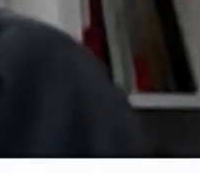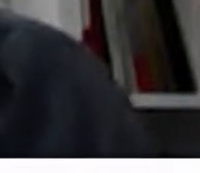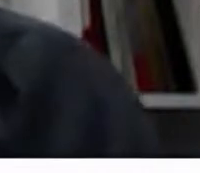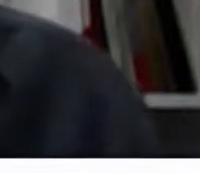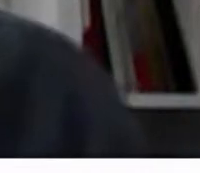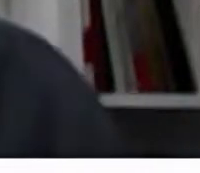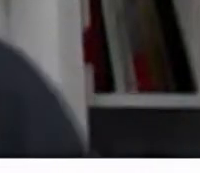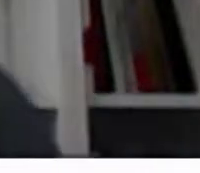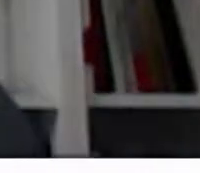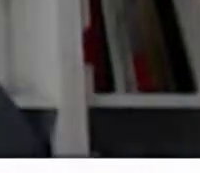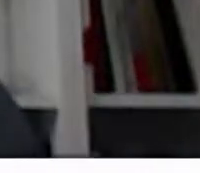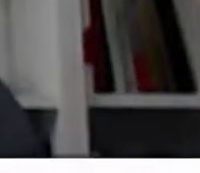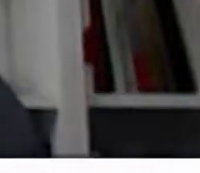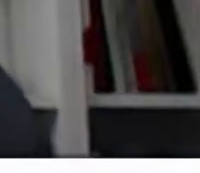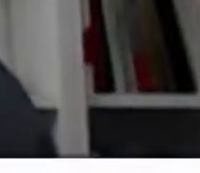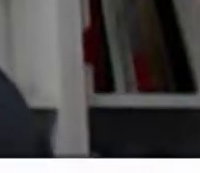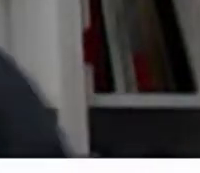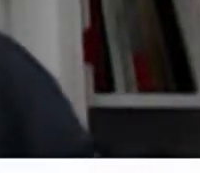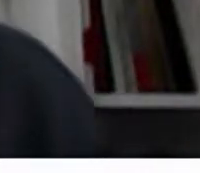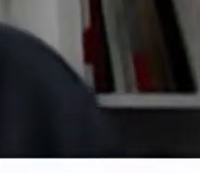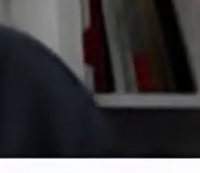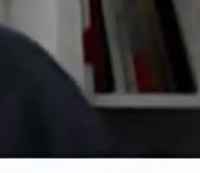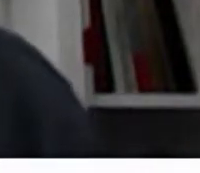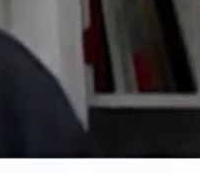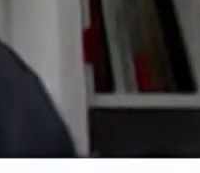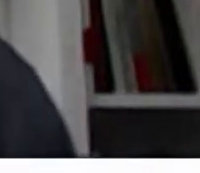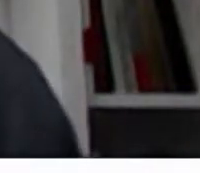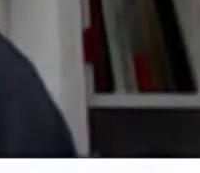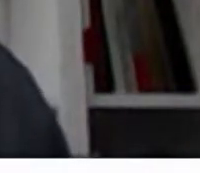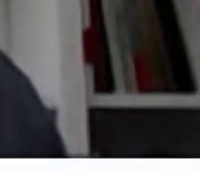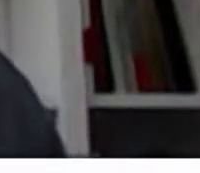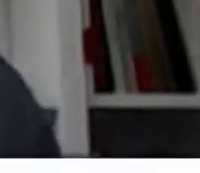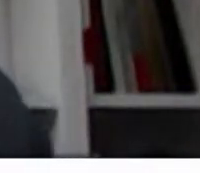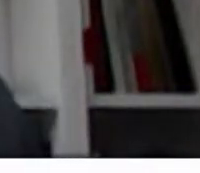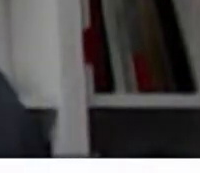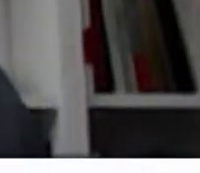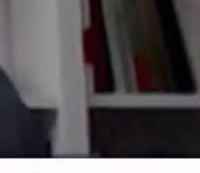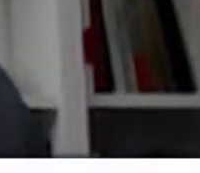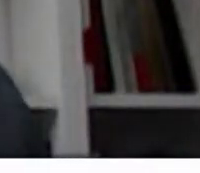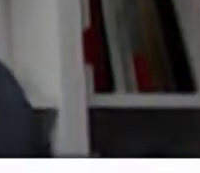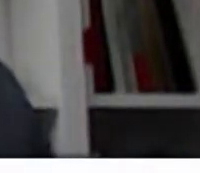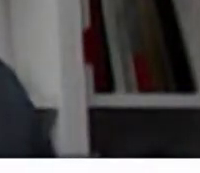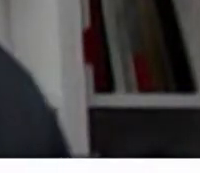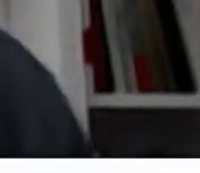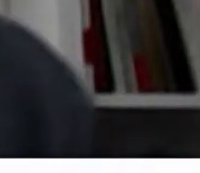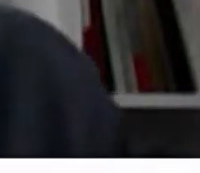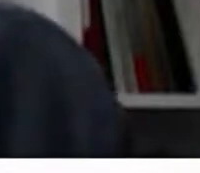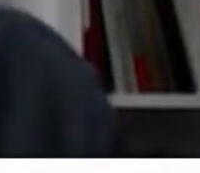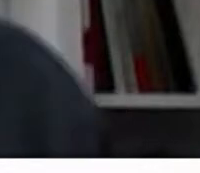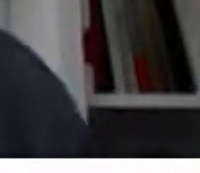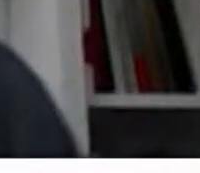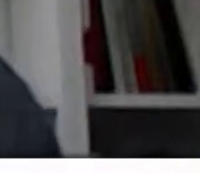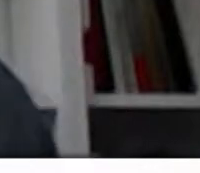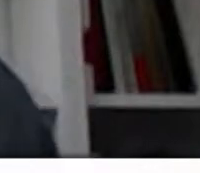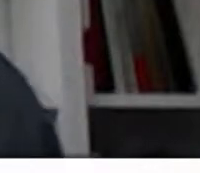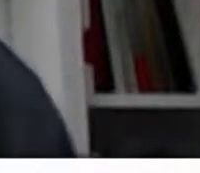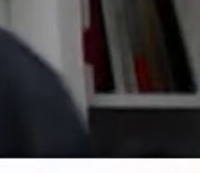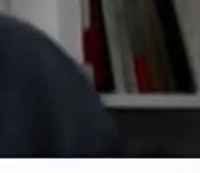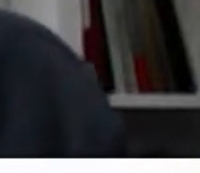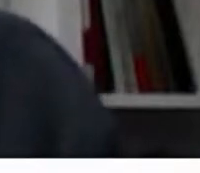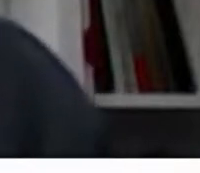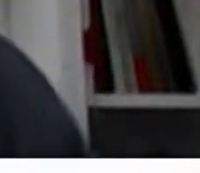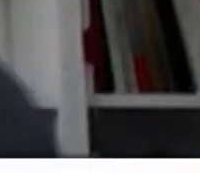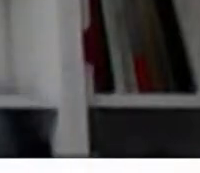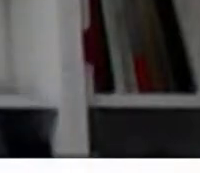uno castiga al productor agropecuario, lo que avanza son los latifundios de la soja. Cuando perdemos la lechería,